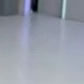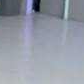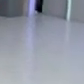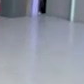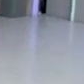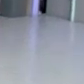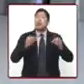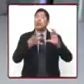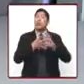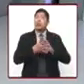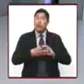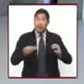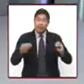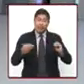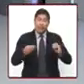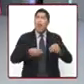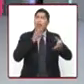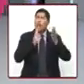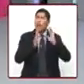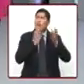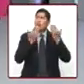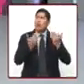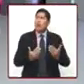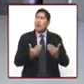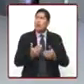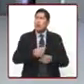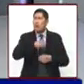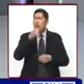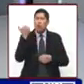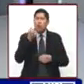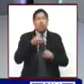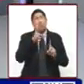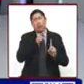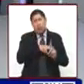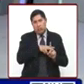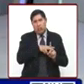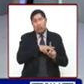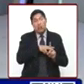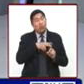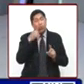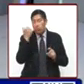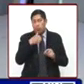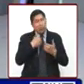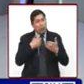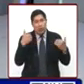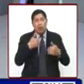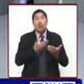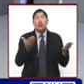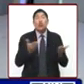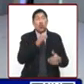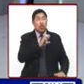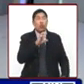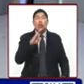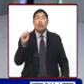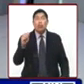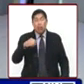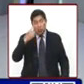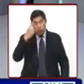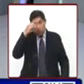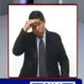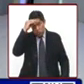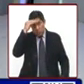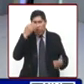Y quiero contar ahora otro caso, porque estábamos hablando ahora de otra violación, una que ocurrió en Cochabamba. Un sujeto con orden